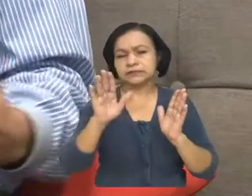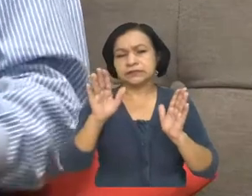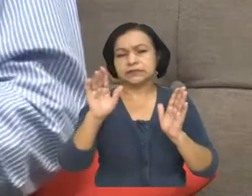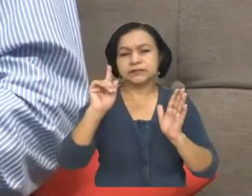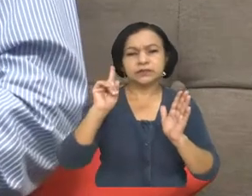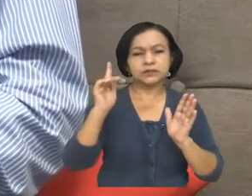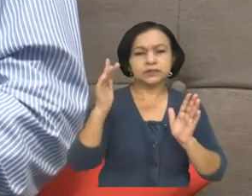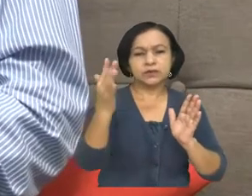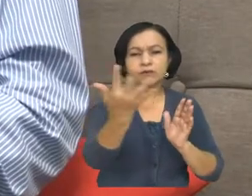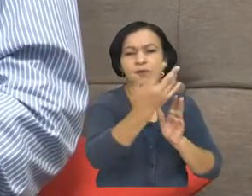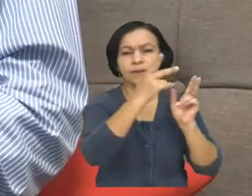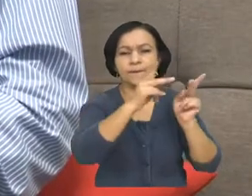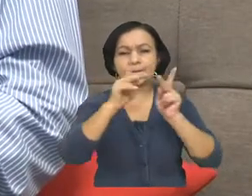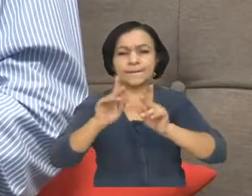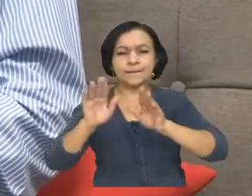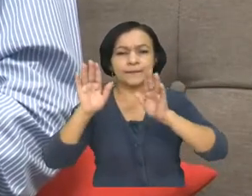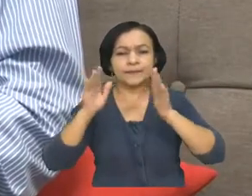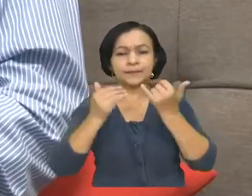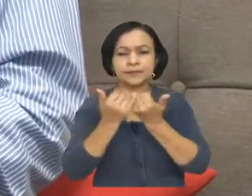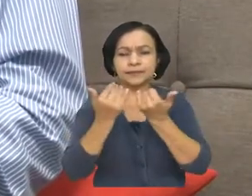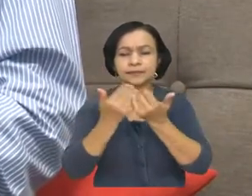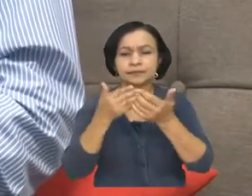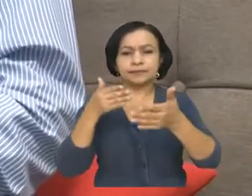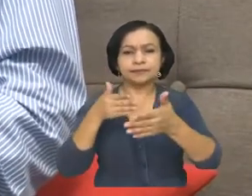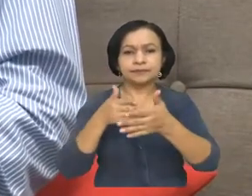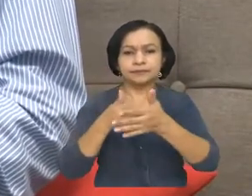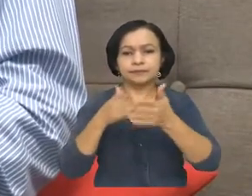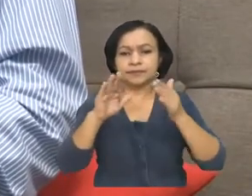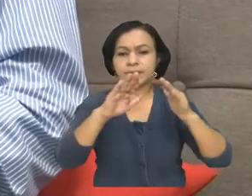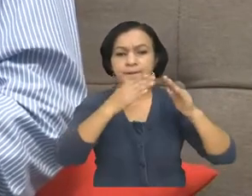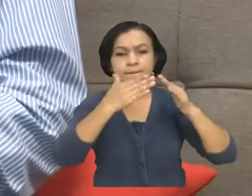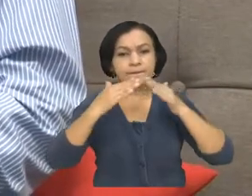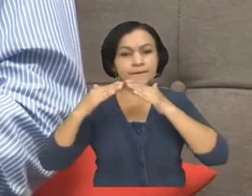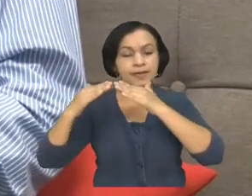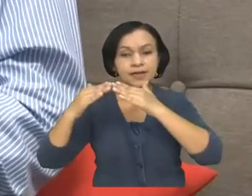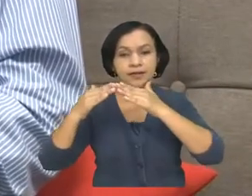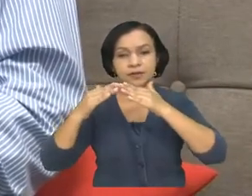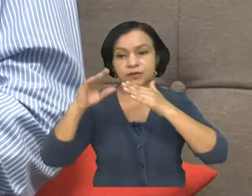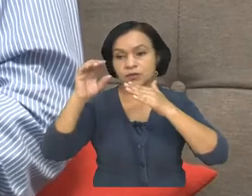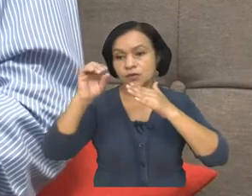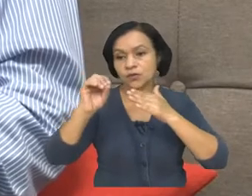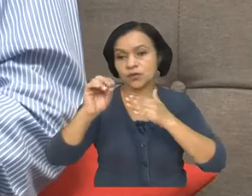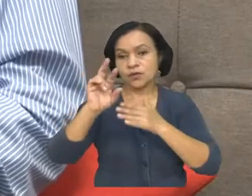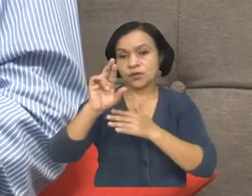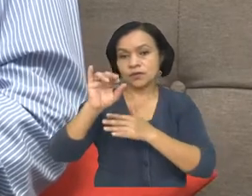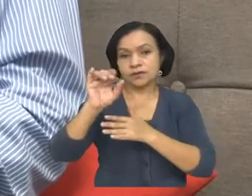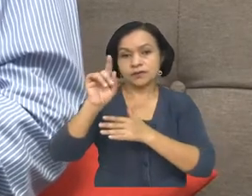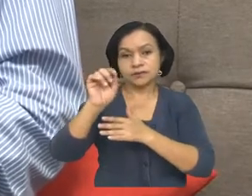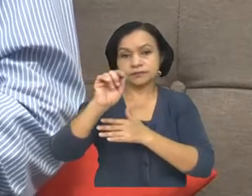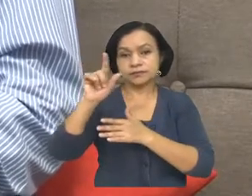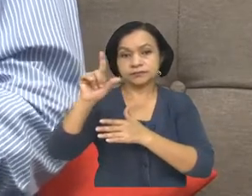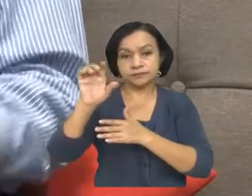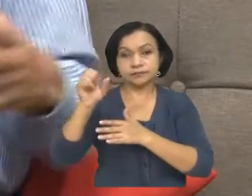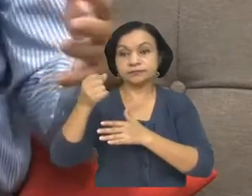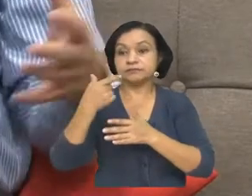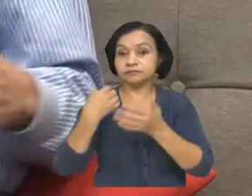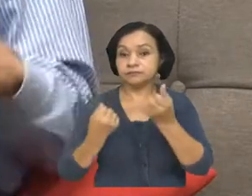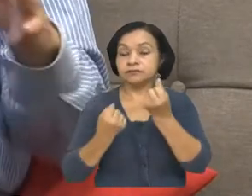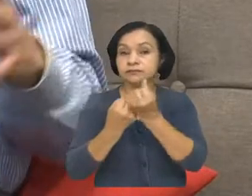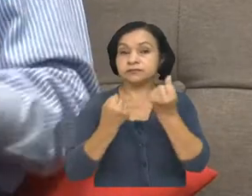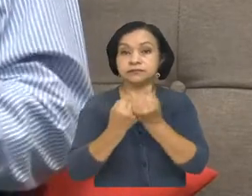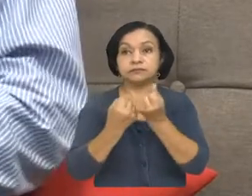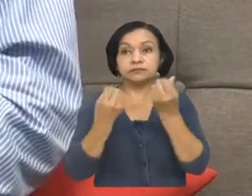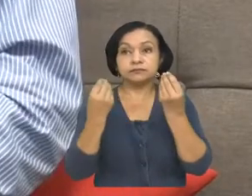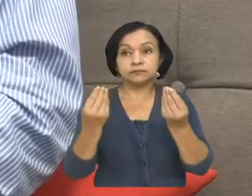prácticamente ahí todo lo que es el barrio o los barrios orientales, que fue muy destacado en todo eso,